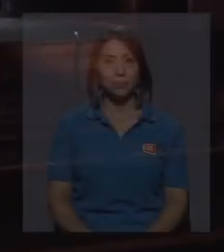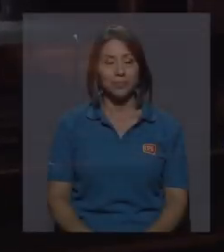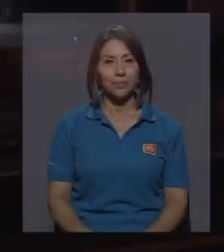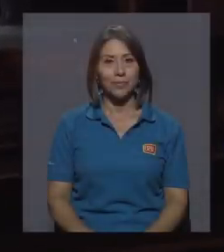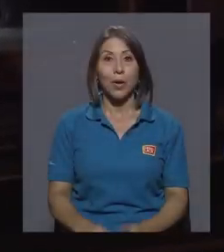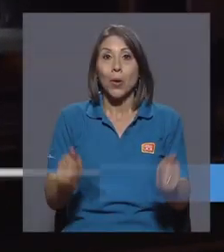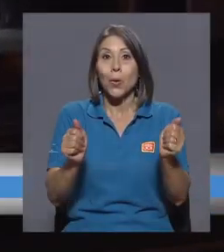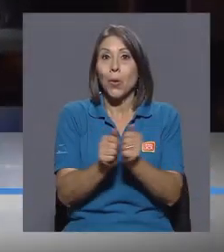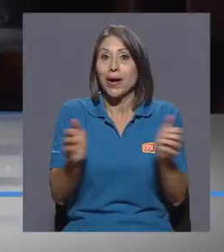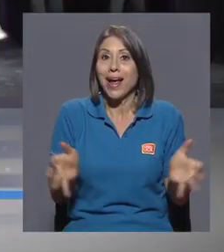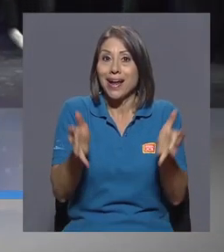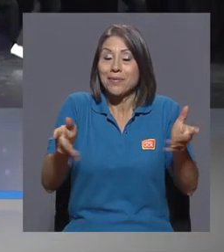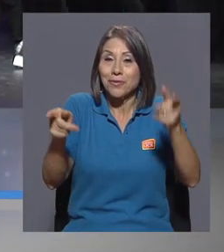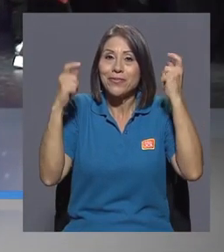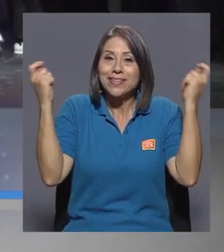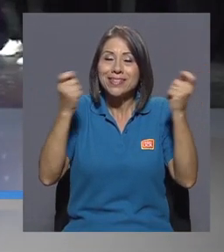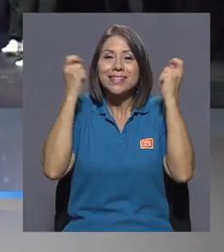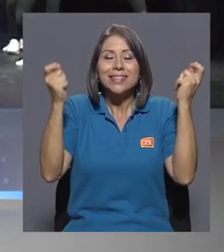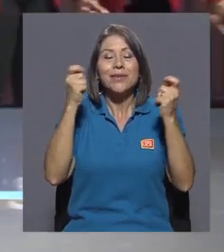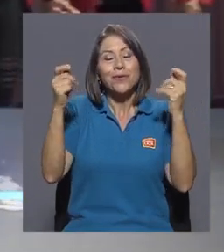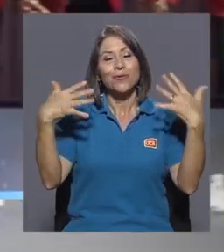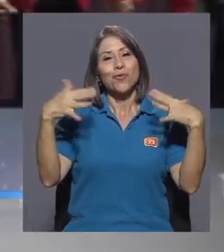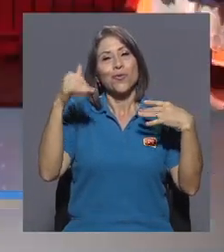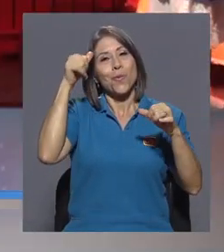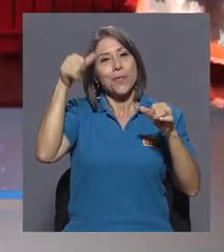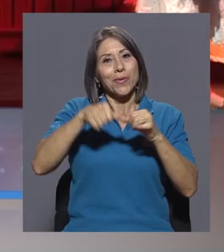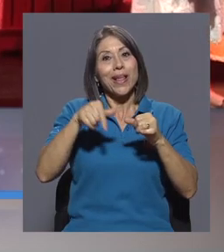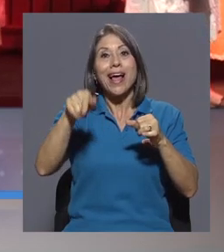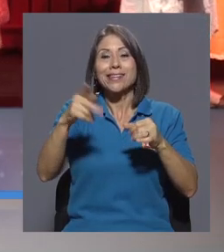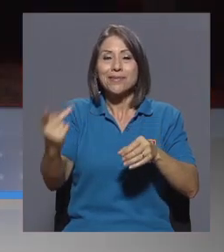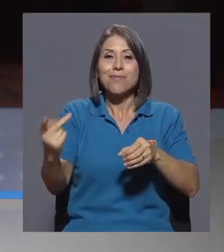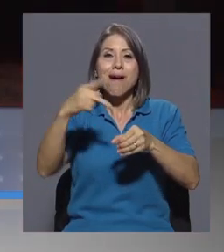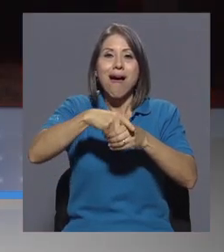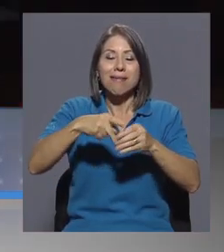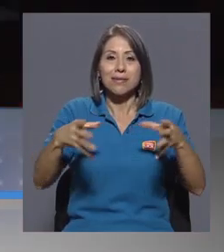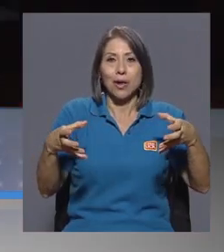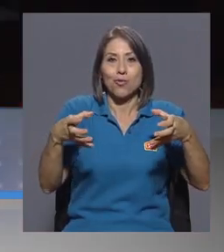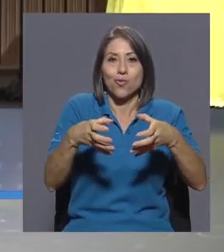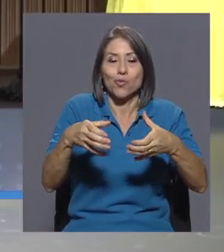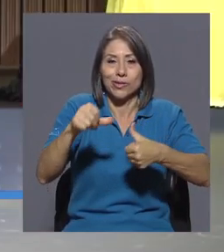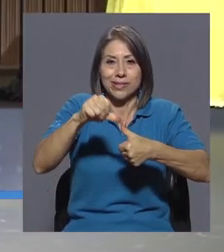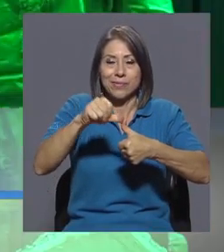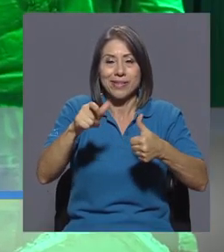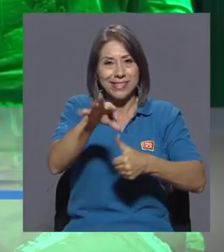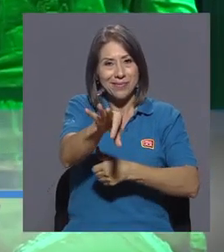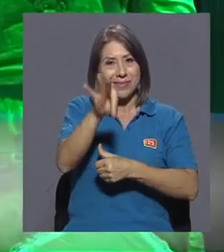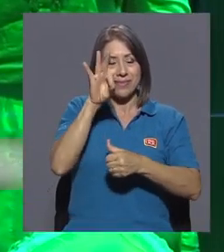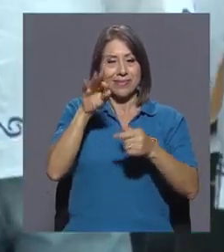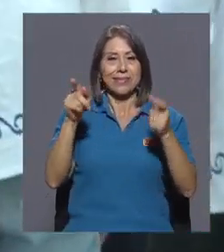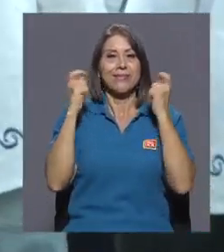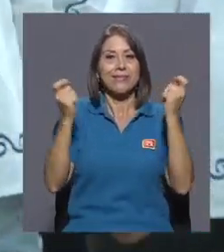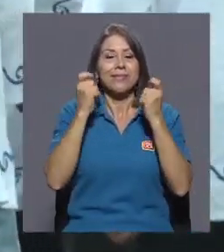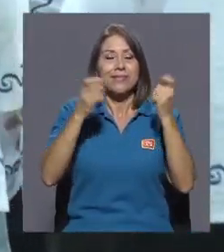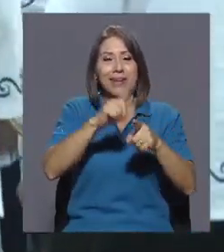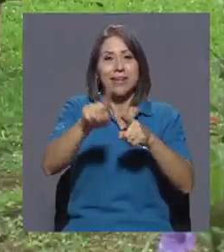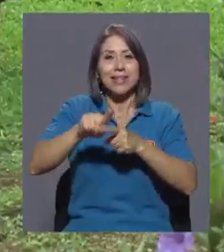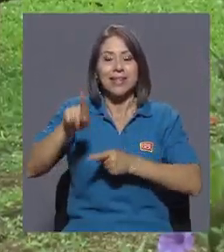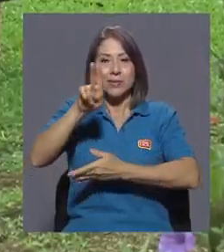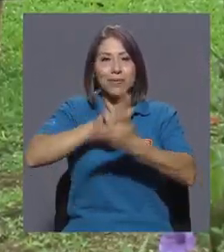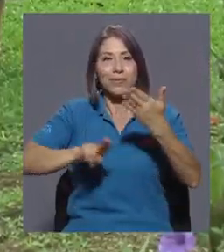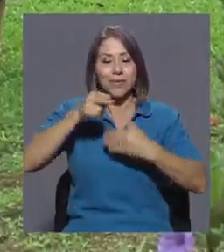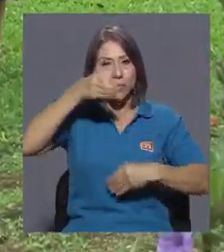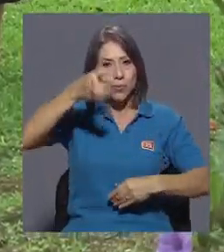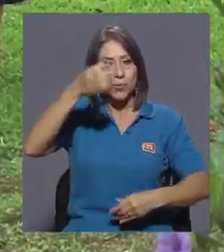Con ánimo festivo y conmemorativo, así participaron las delegaciones centroamericanas invitadas al Festival Interuniversitario de la Cultura y el